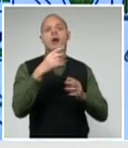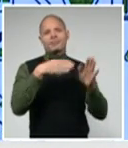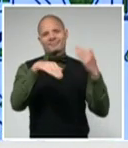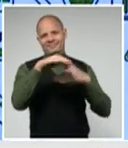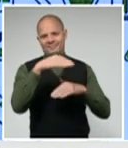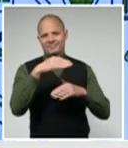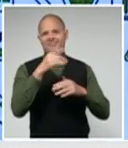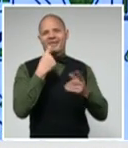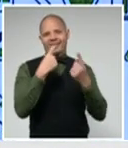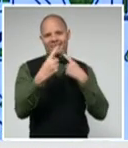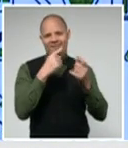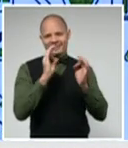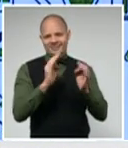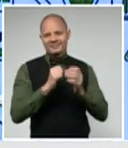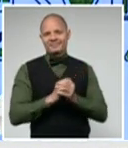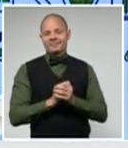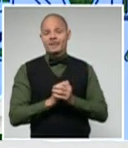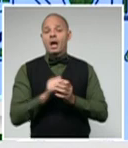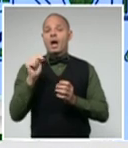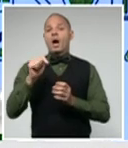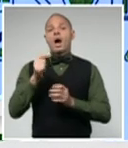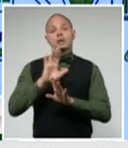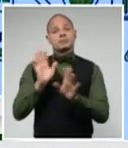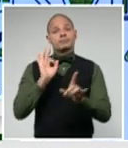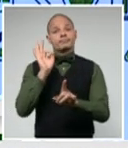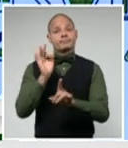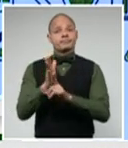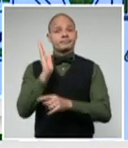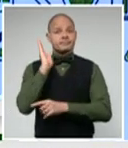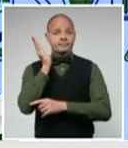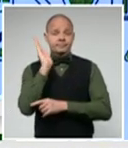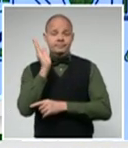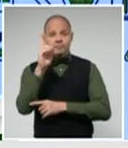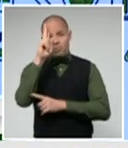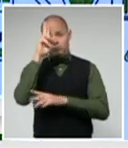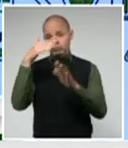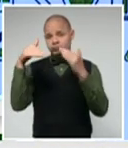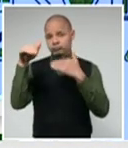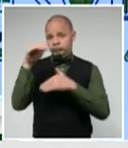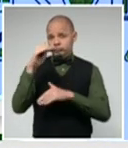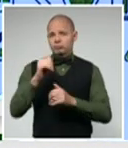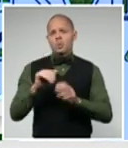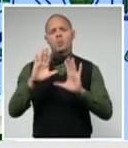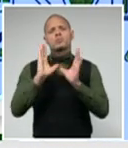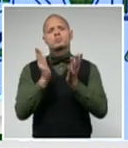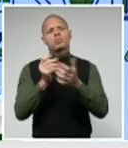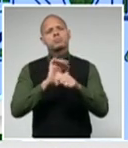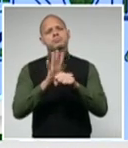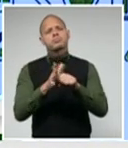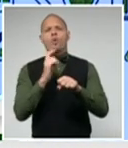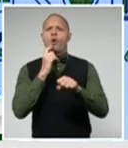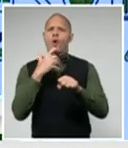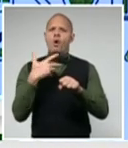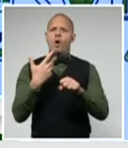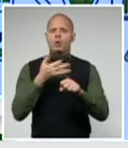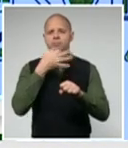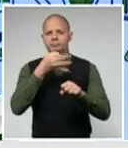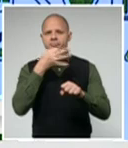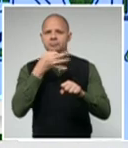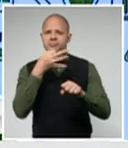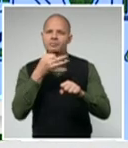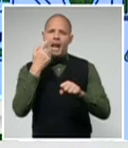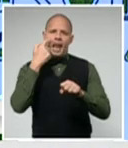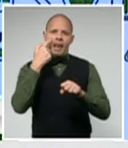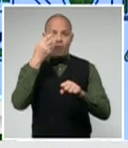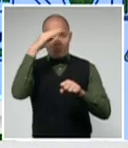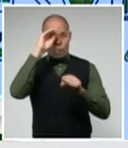Cuba. Iniciamos de inmediato la conferencia de prensa del Ministerio de Salud Pública sobre la actualización de la situación epidemiológica del